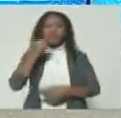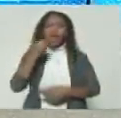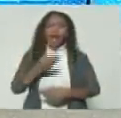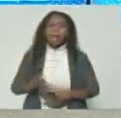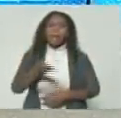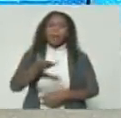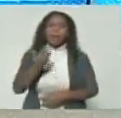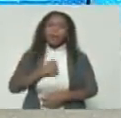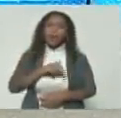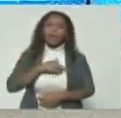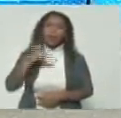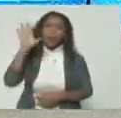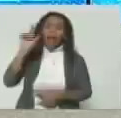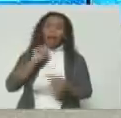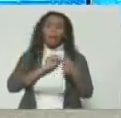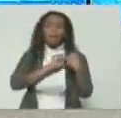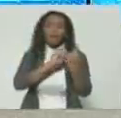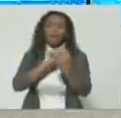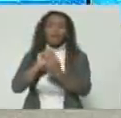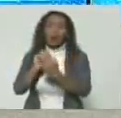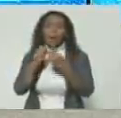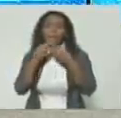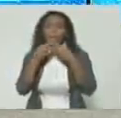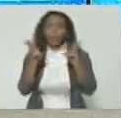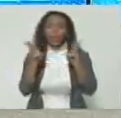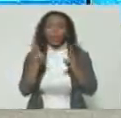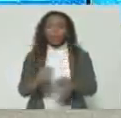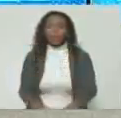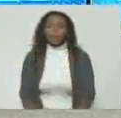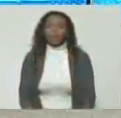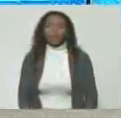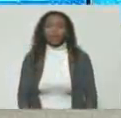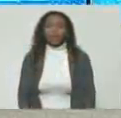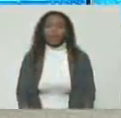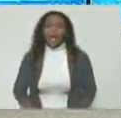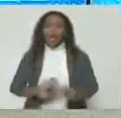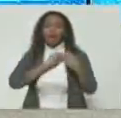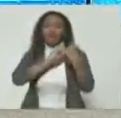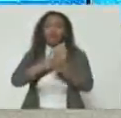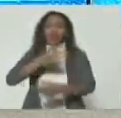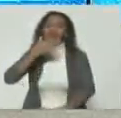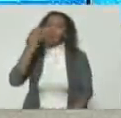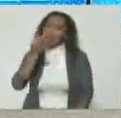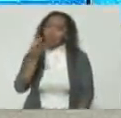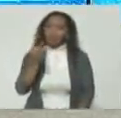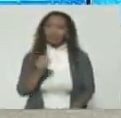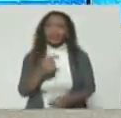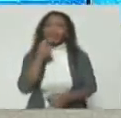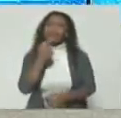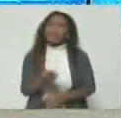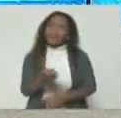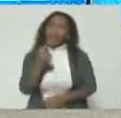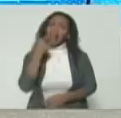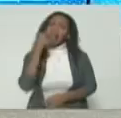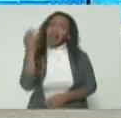a nuestro país es el debate público, el debate con la verdad, decirnos la